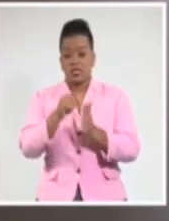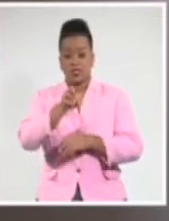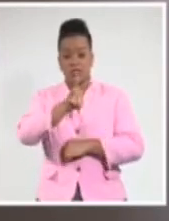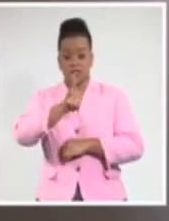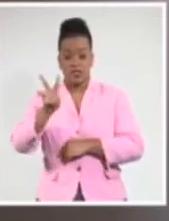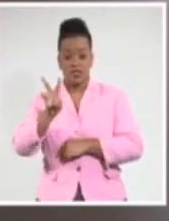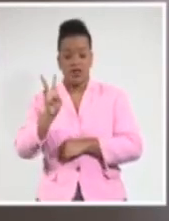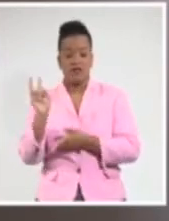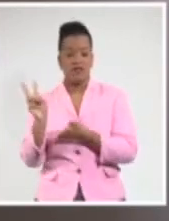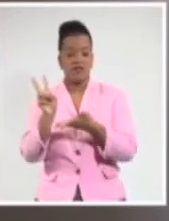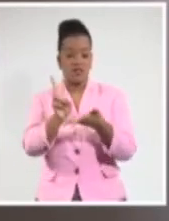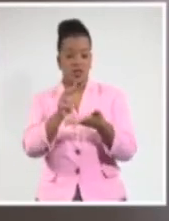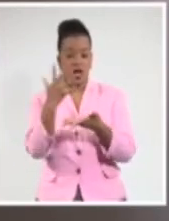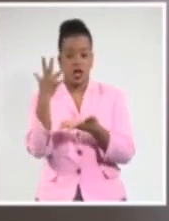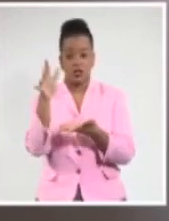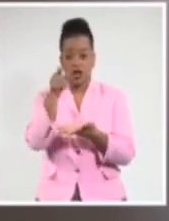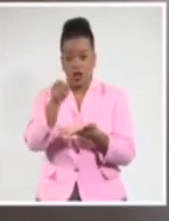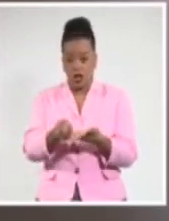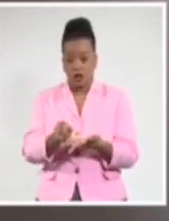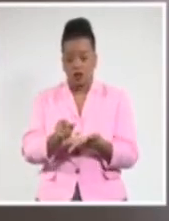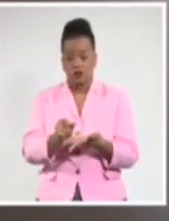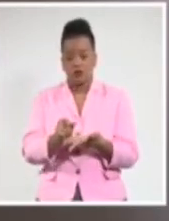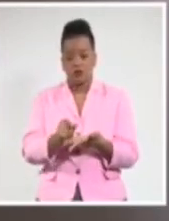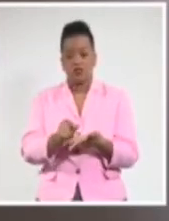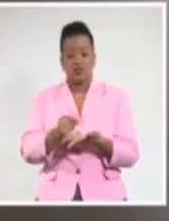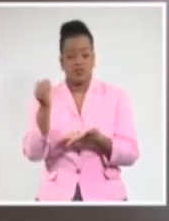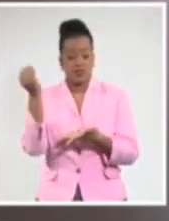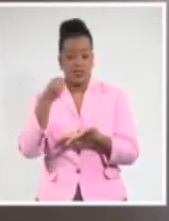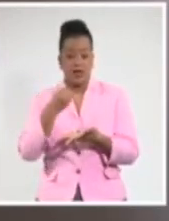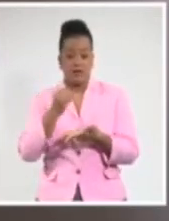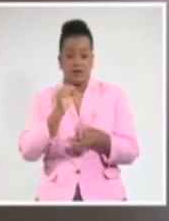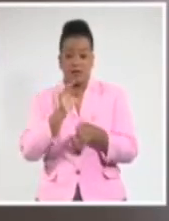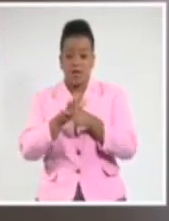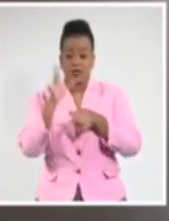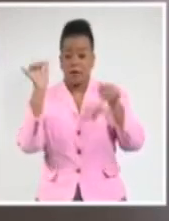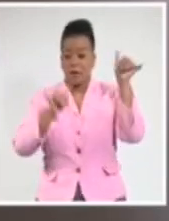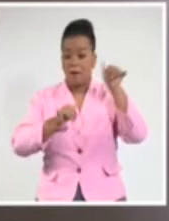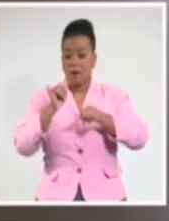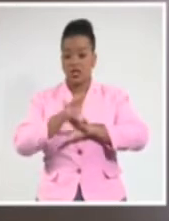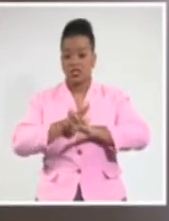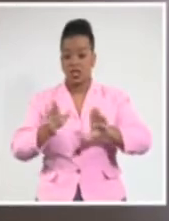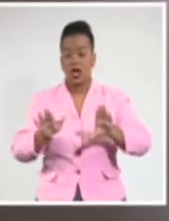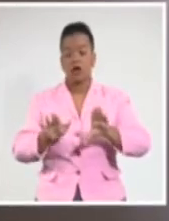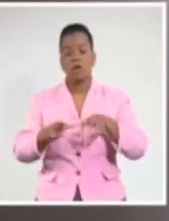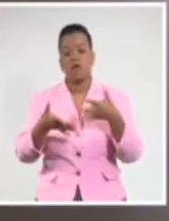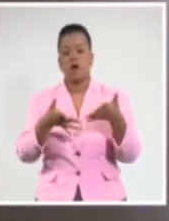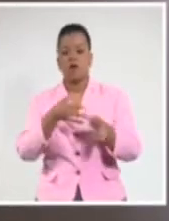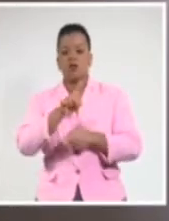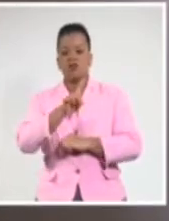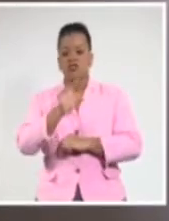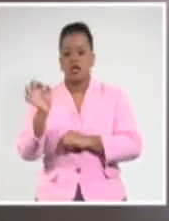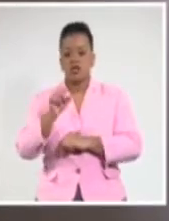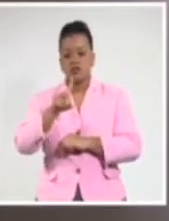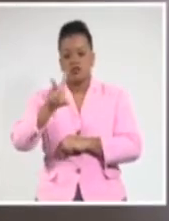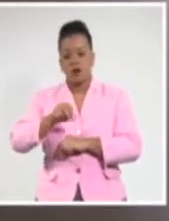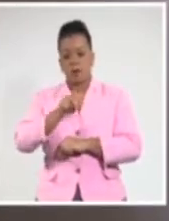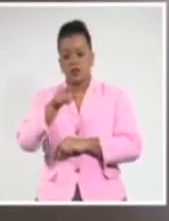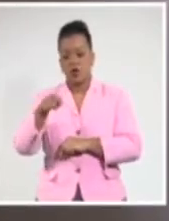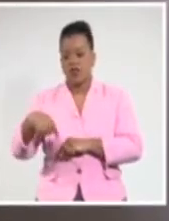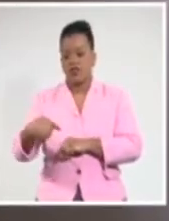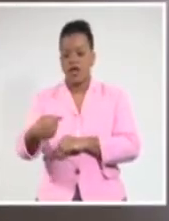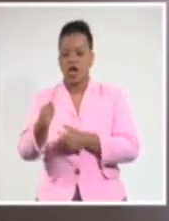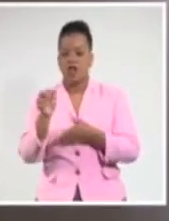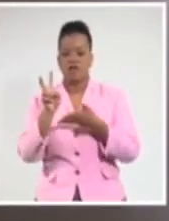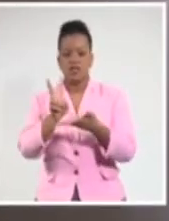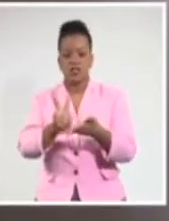la apertura de la frontera. Nosotros recibimos un promedio de 100 o 120 visitantes extranjeros diarios, ya sea para hoteles o para